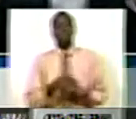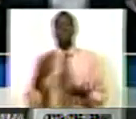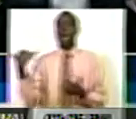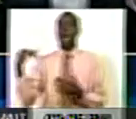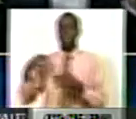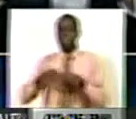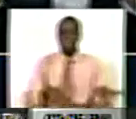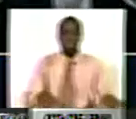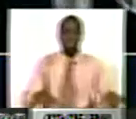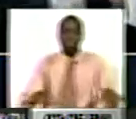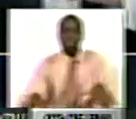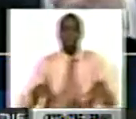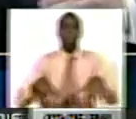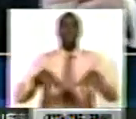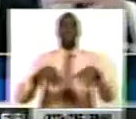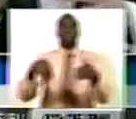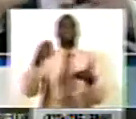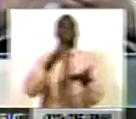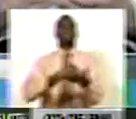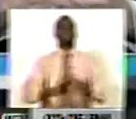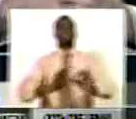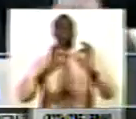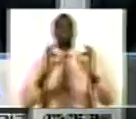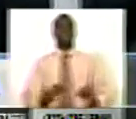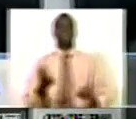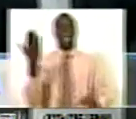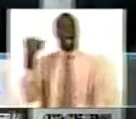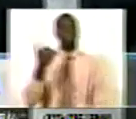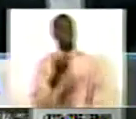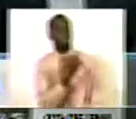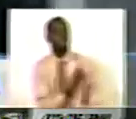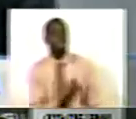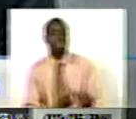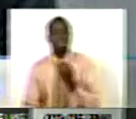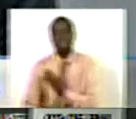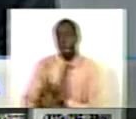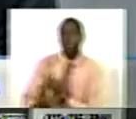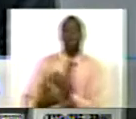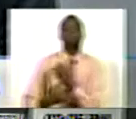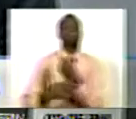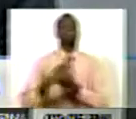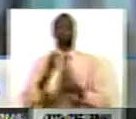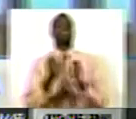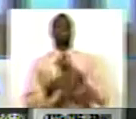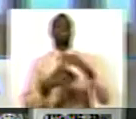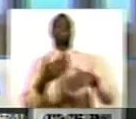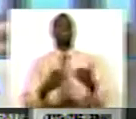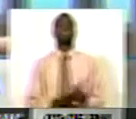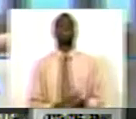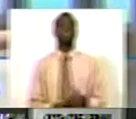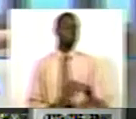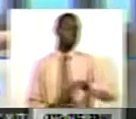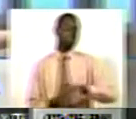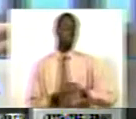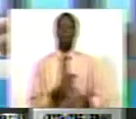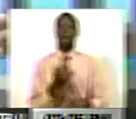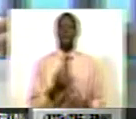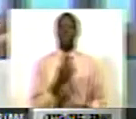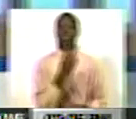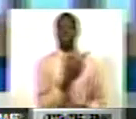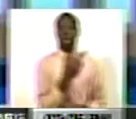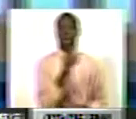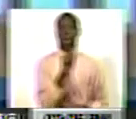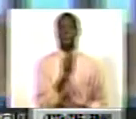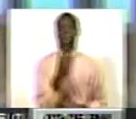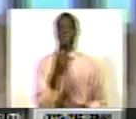tejido social que ha sido golpeado y que tuvo sus heridas, como lo dijo el presidente Nicolás. A esta hora, 2:25, interesante la conversación que